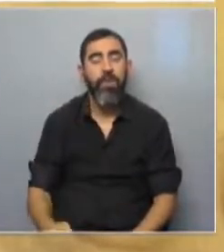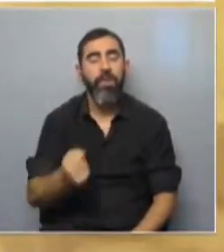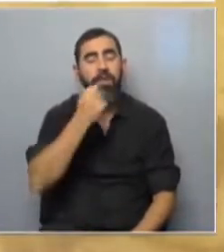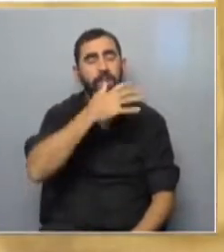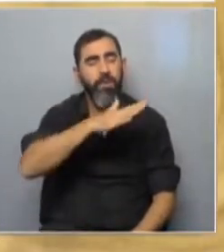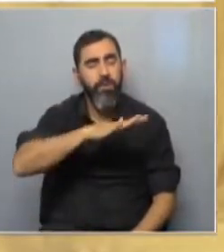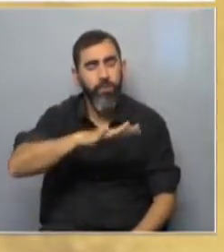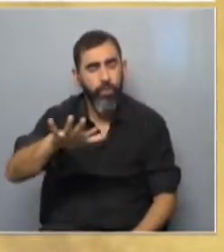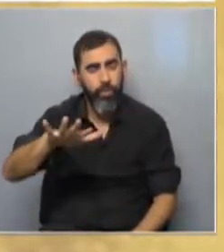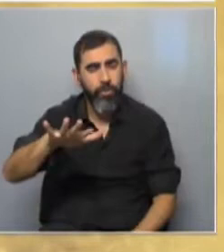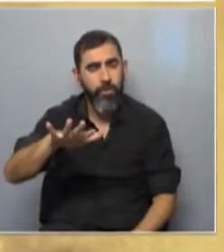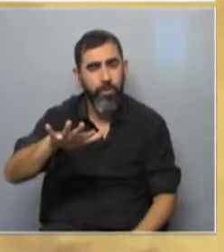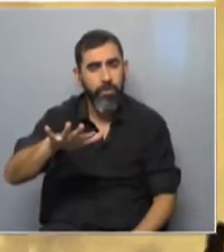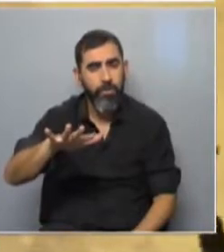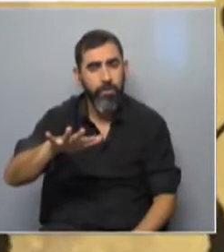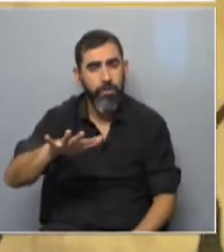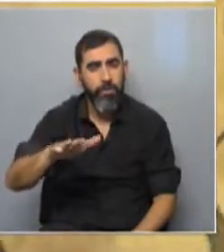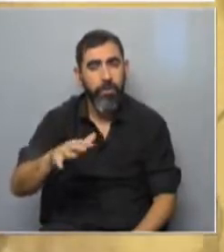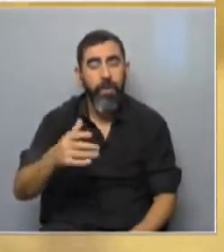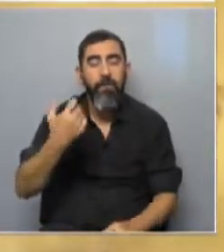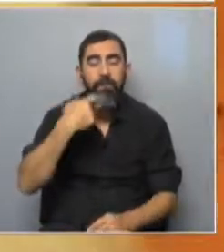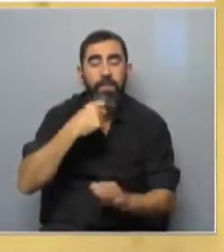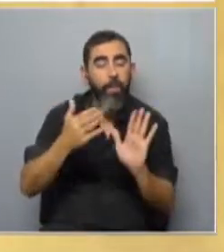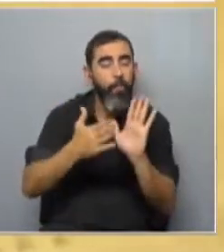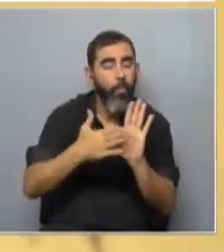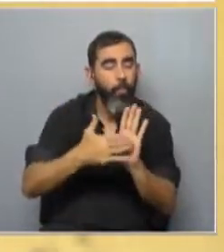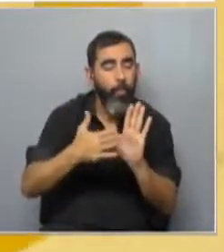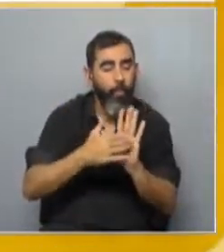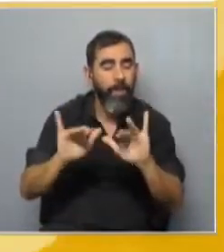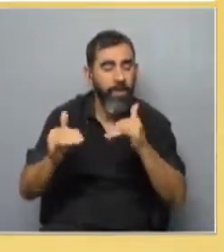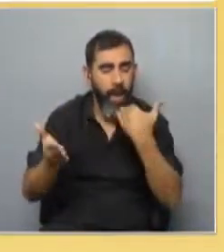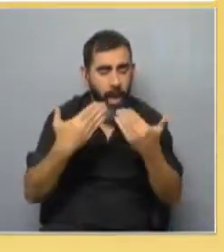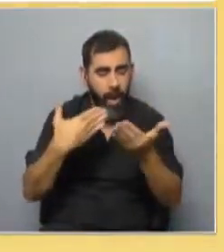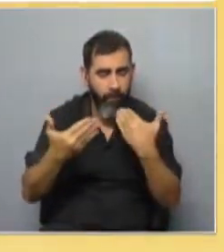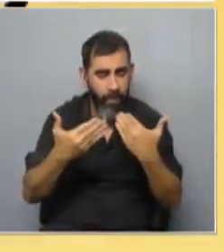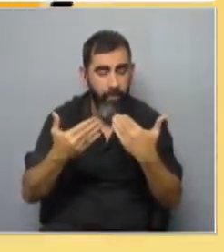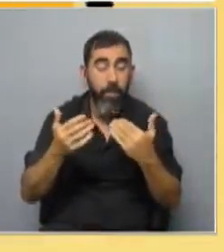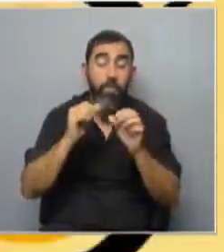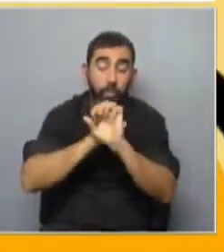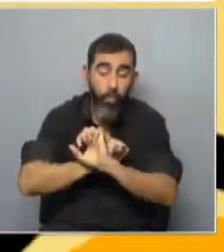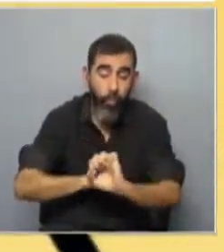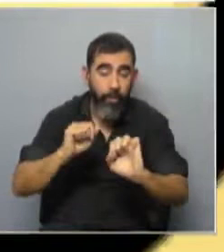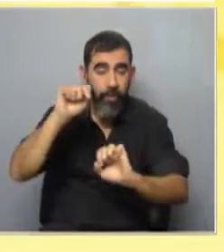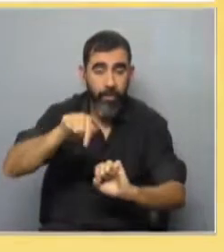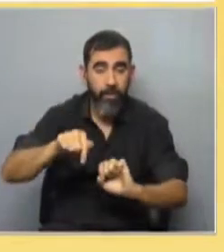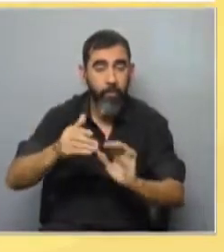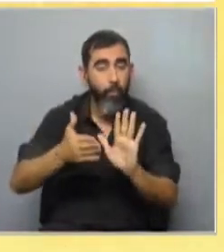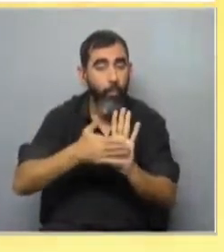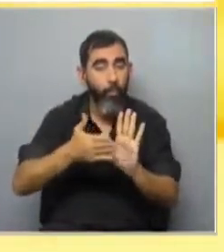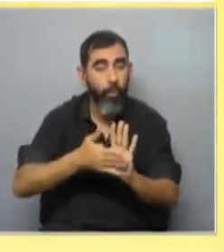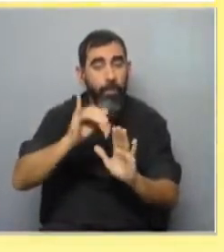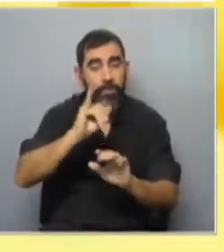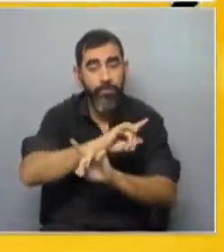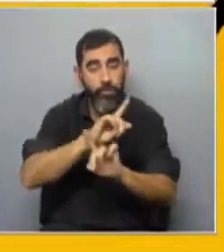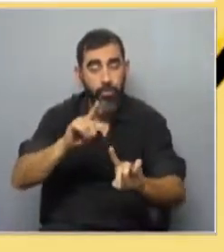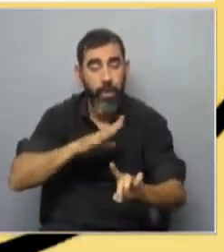historia que está por comprobarse y de la cual ya hemos hablado y que tiene que ver también con la posibilidad de que acá se demuestre o no un